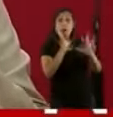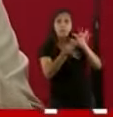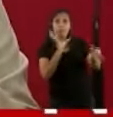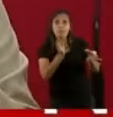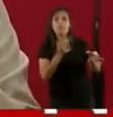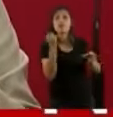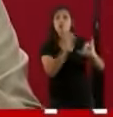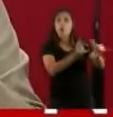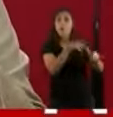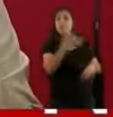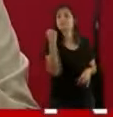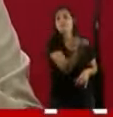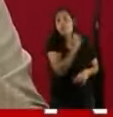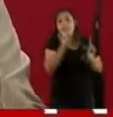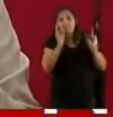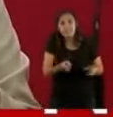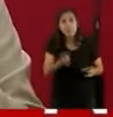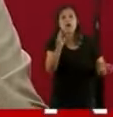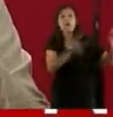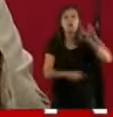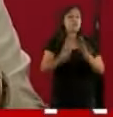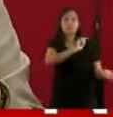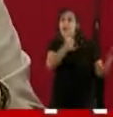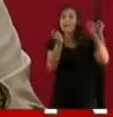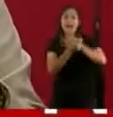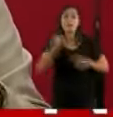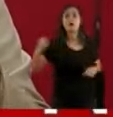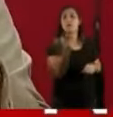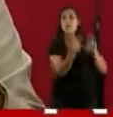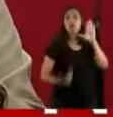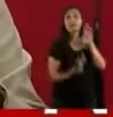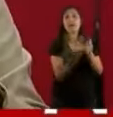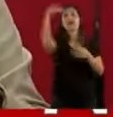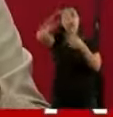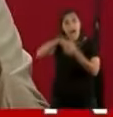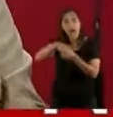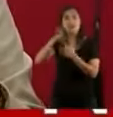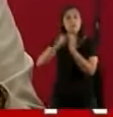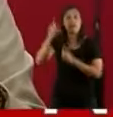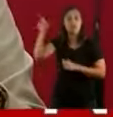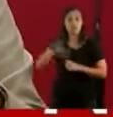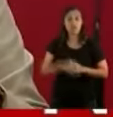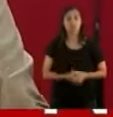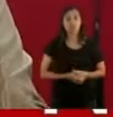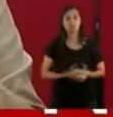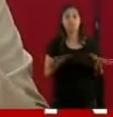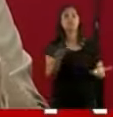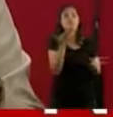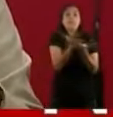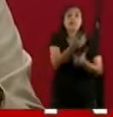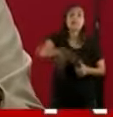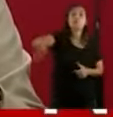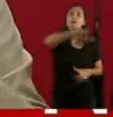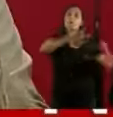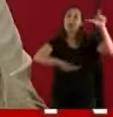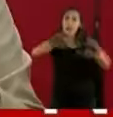también es fundamental para lograr un cambio estratégico en la ciudad de Rosario. Les pedimos